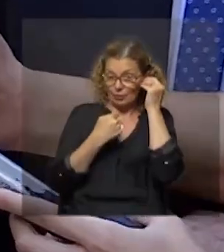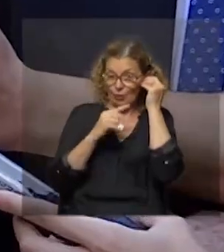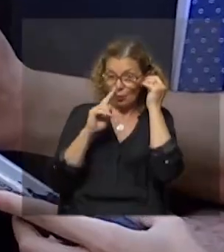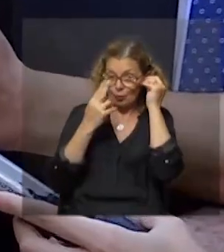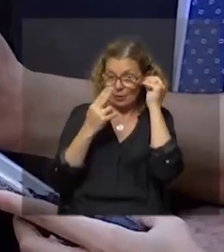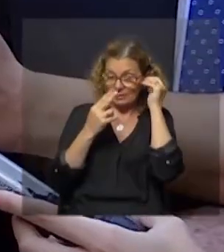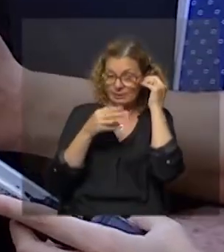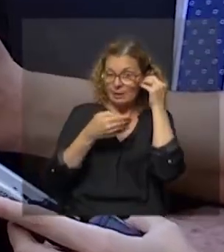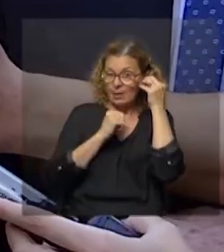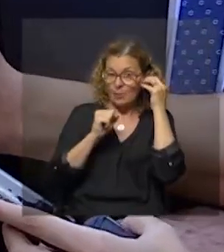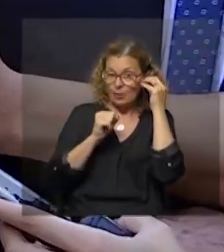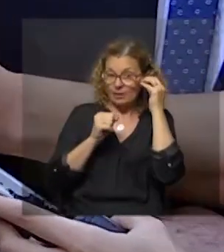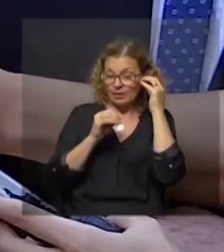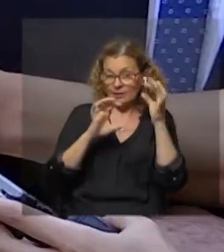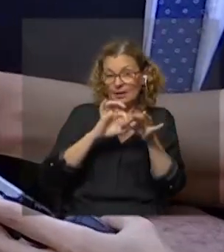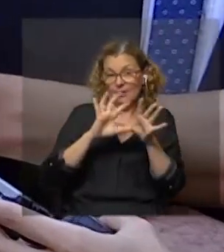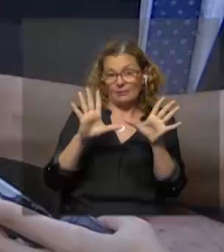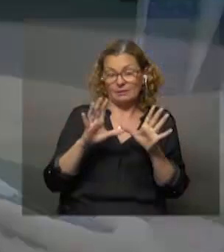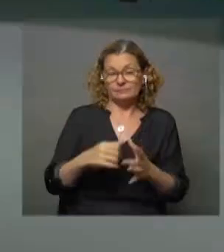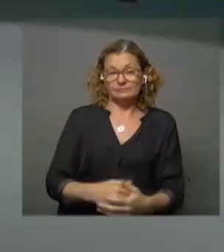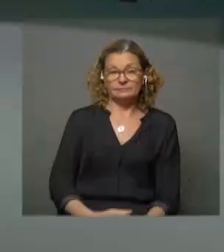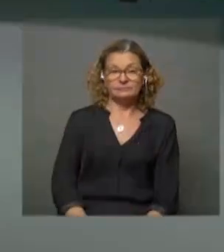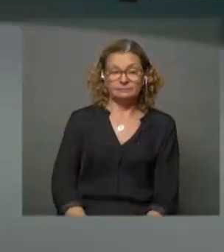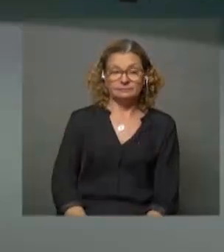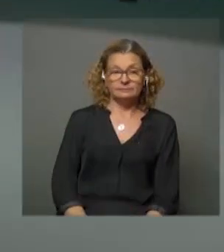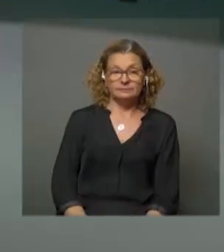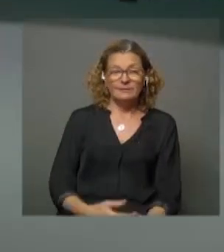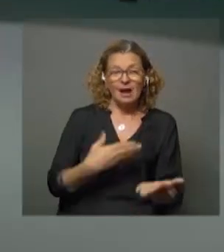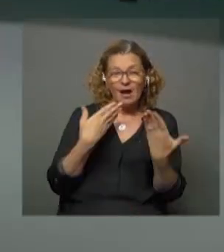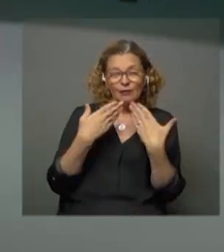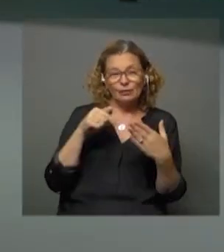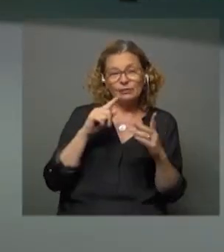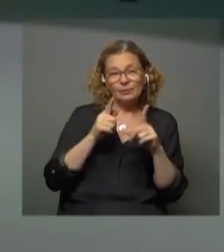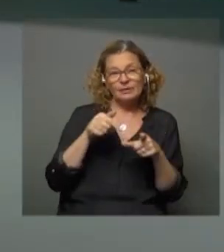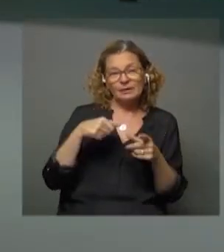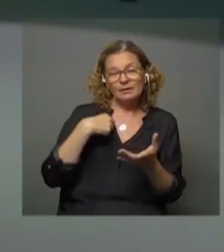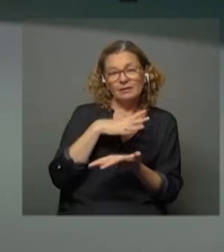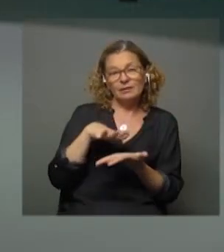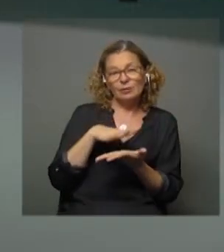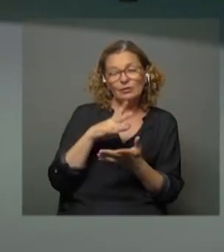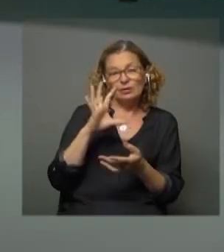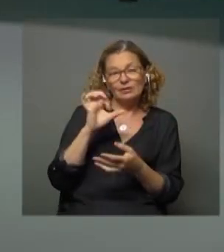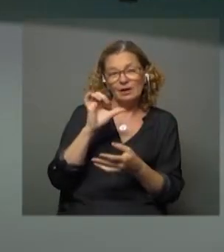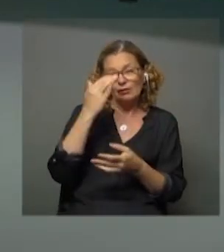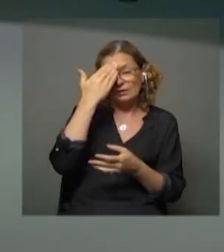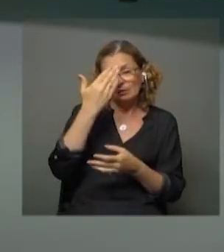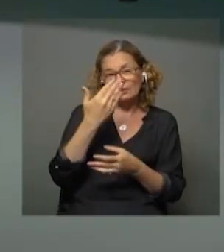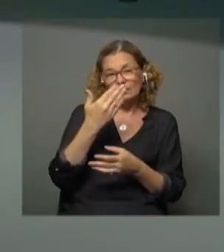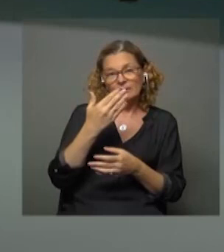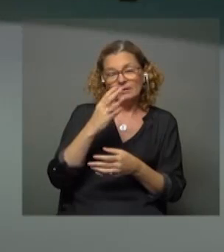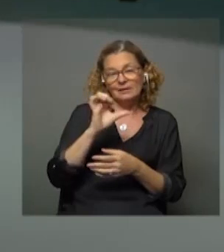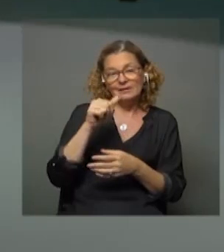que le permitiera ser liberado el también de esta situación fue el senador frente amplista Alejandro